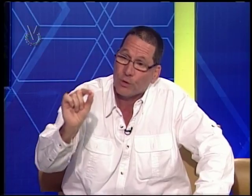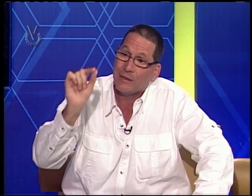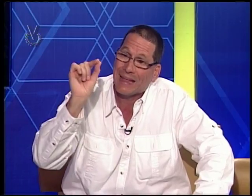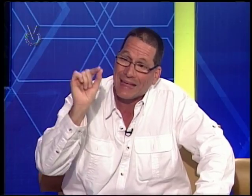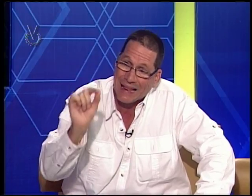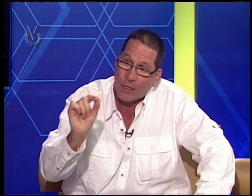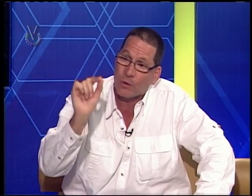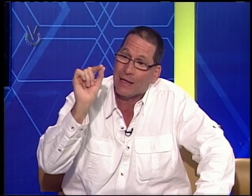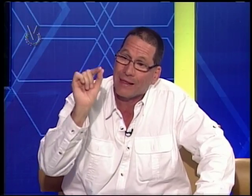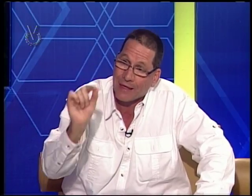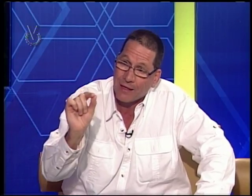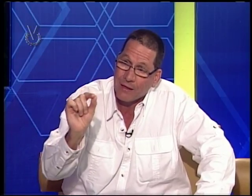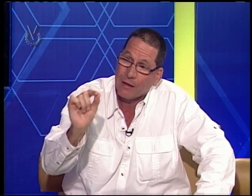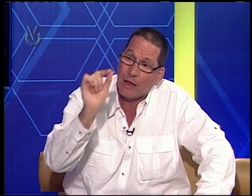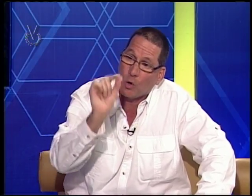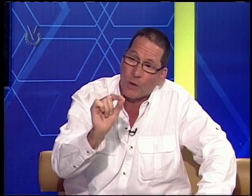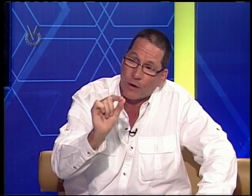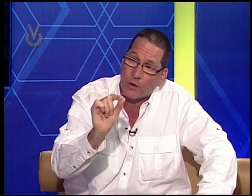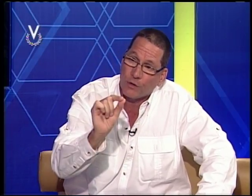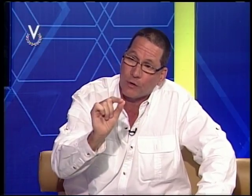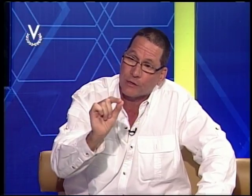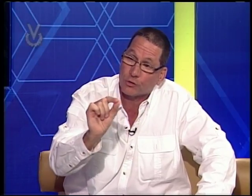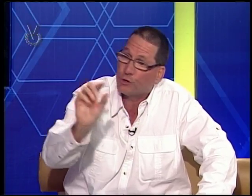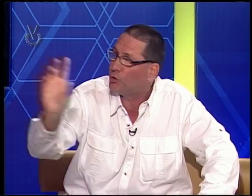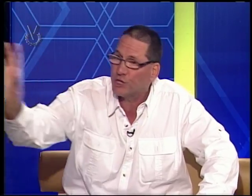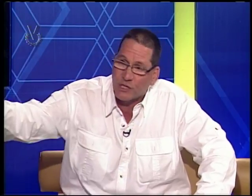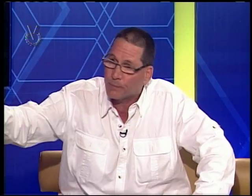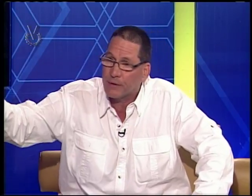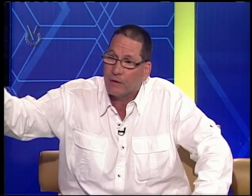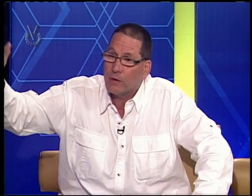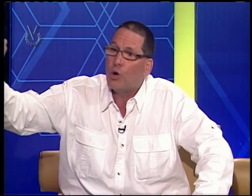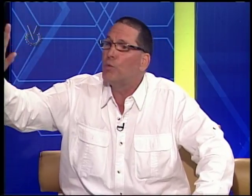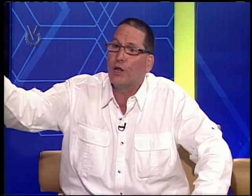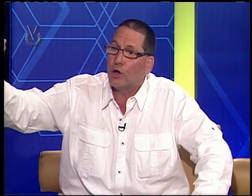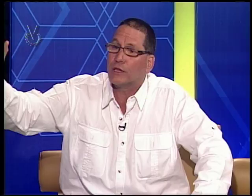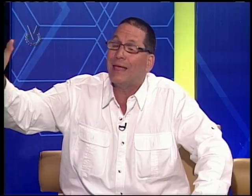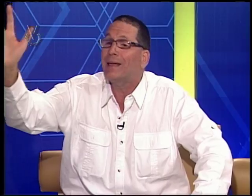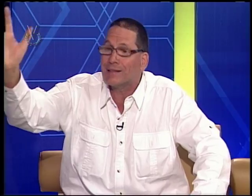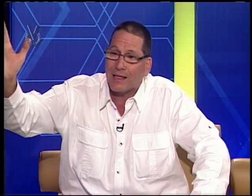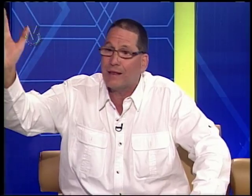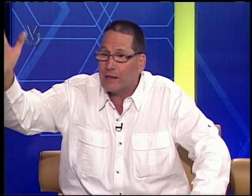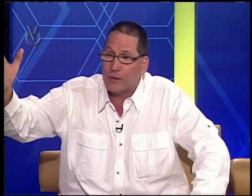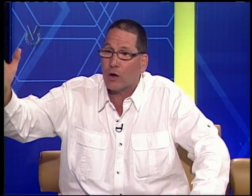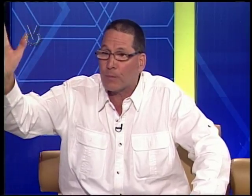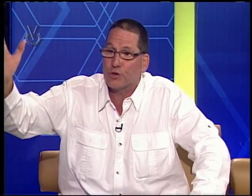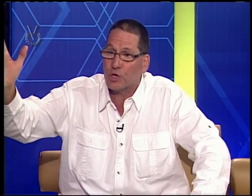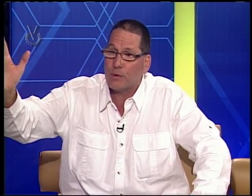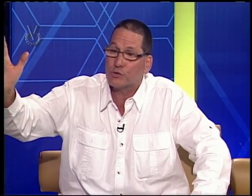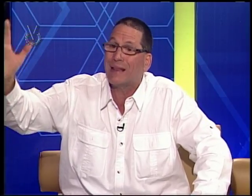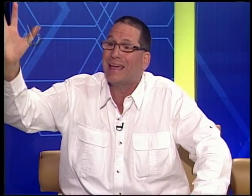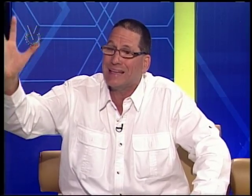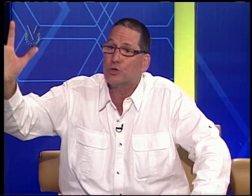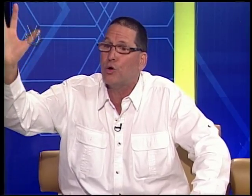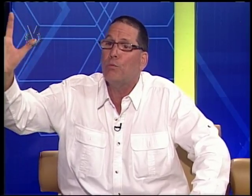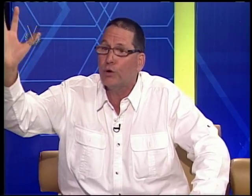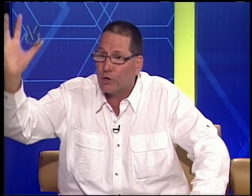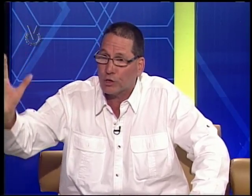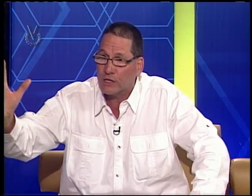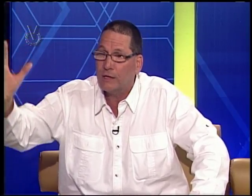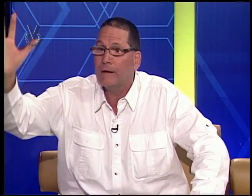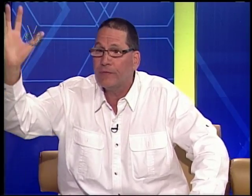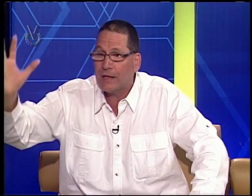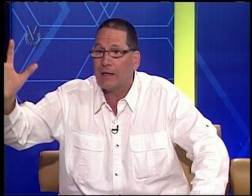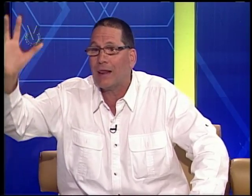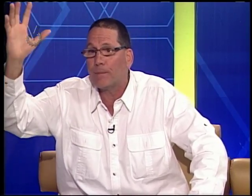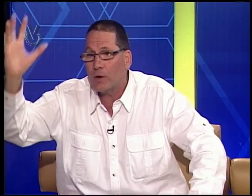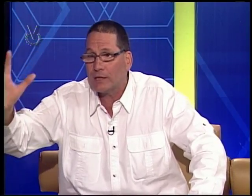apoyo descarado que le da el gobierno de los Estados Unidos. Un títere, pues, un monigote. El que está dirigiendo la oposición en Venezuela es un